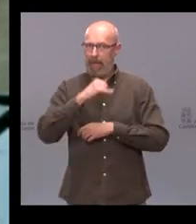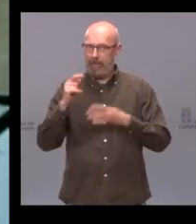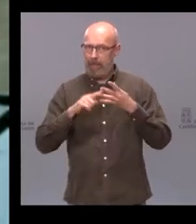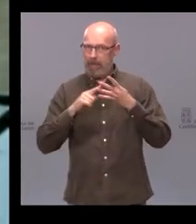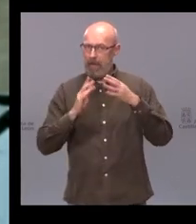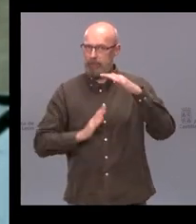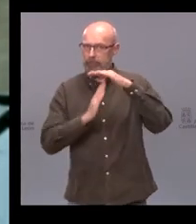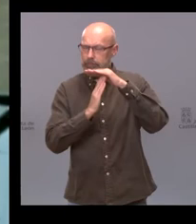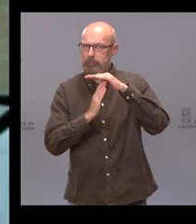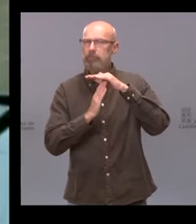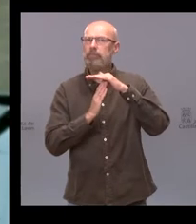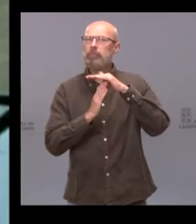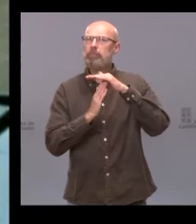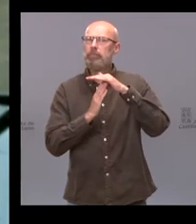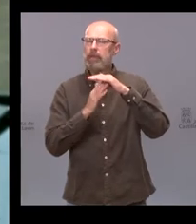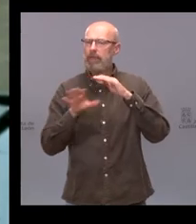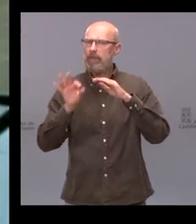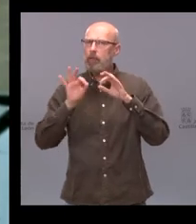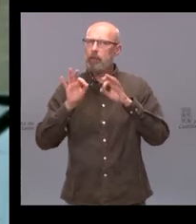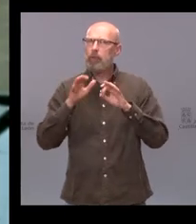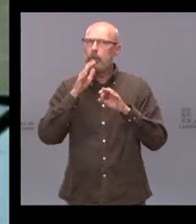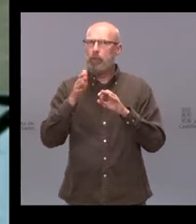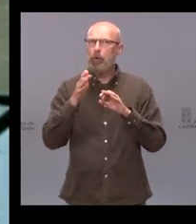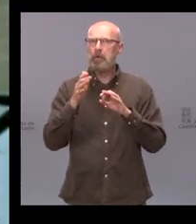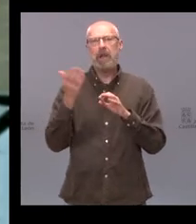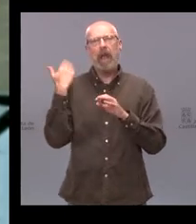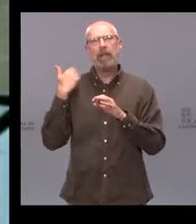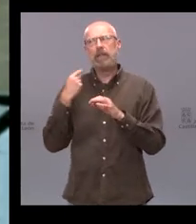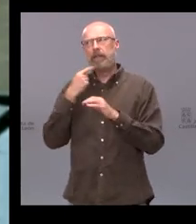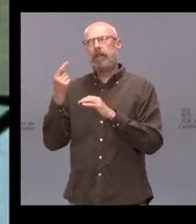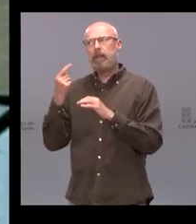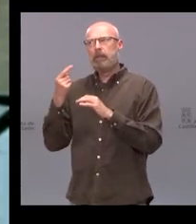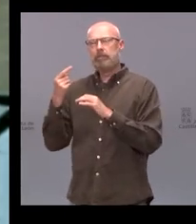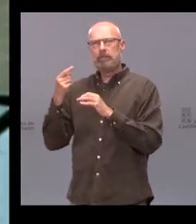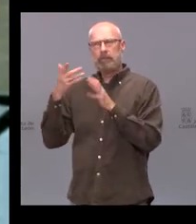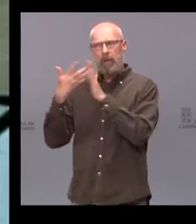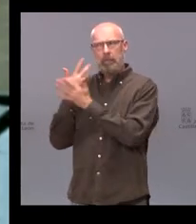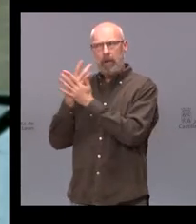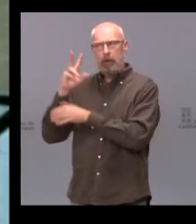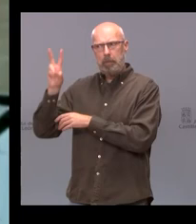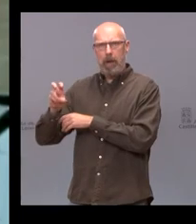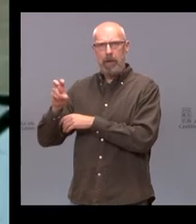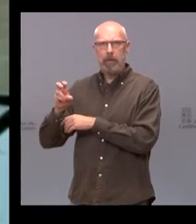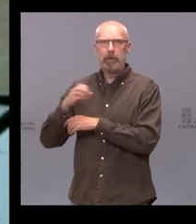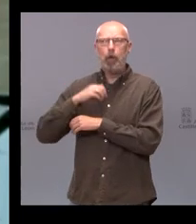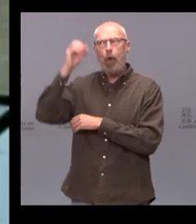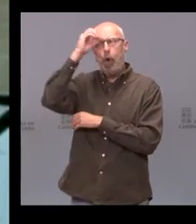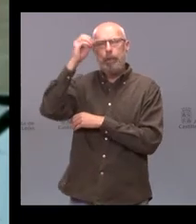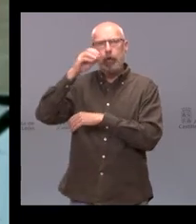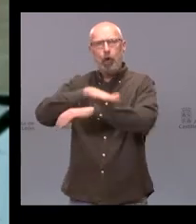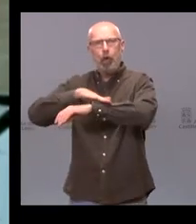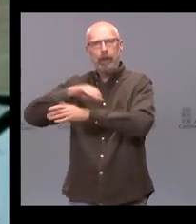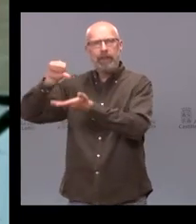hacer con los argumentos que dieron entonces sin tener en cuenta la opinión del Gobierno central y